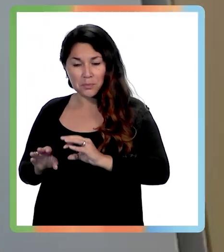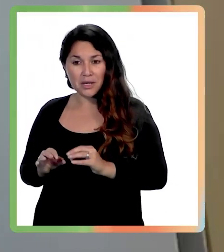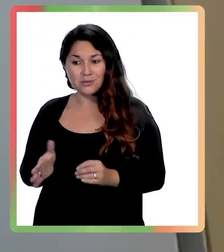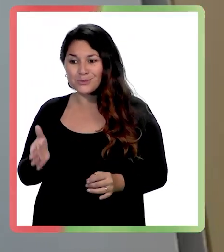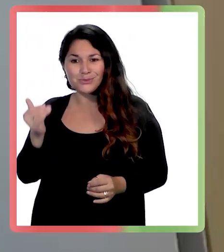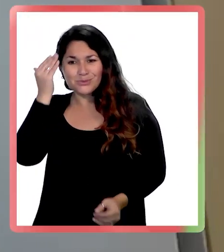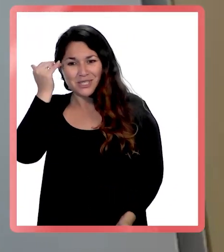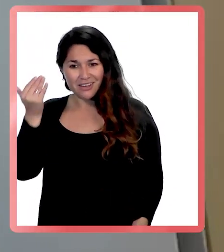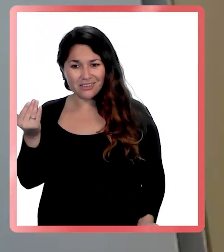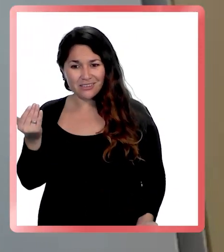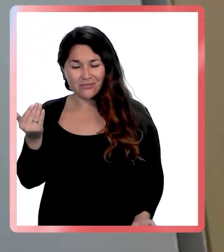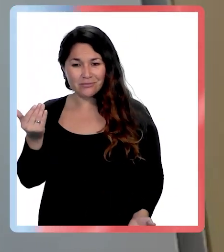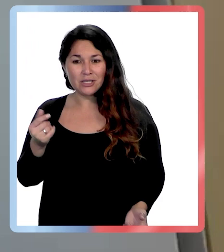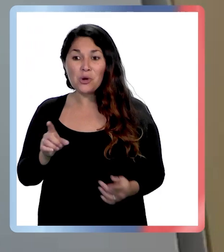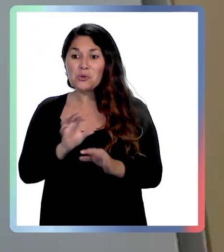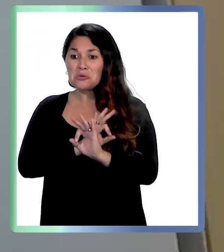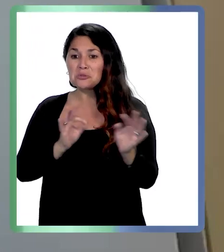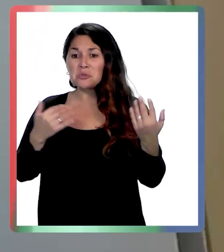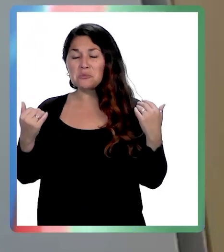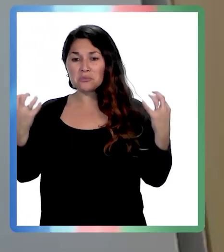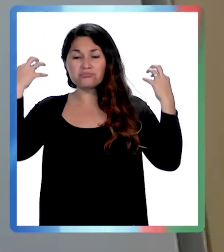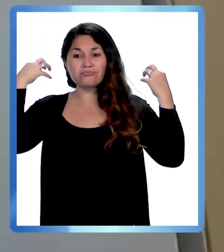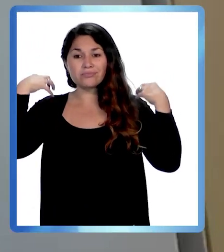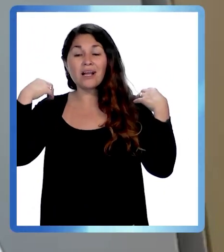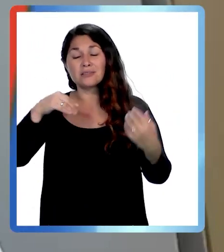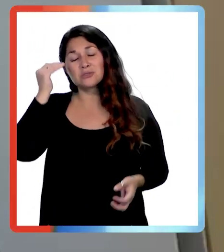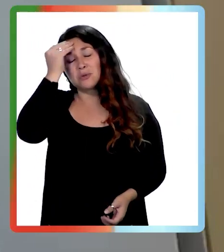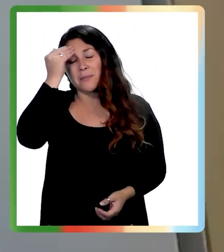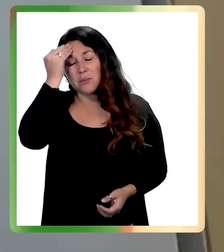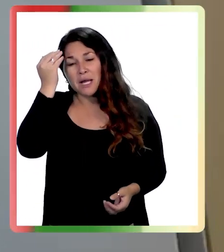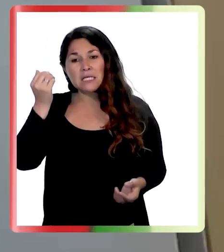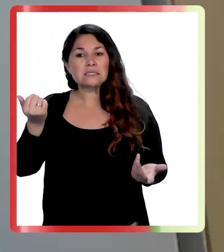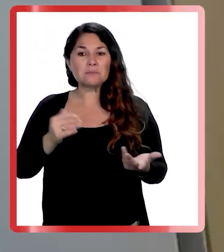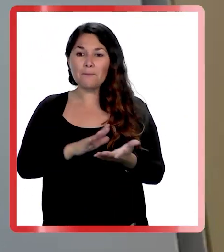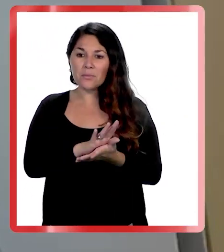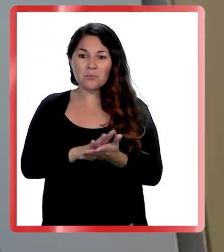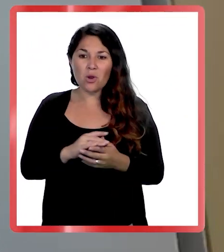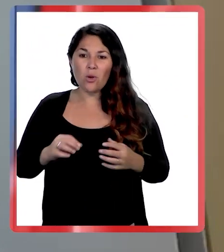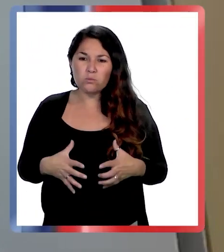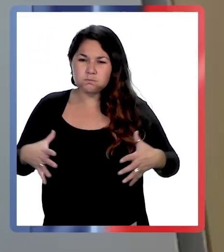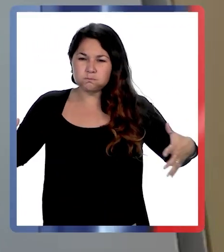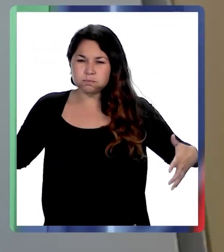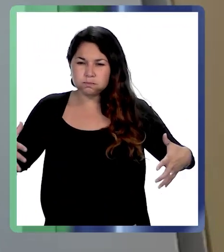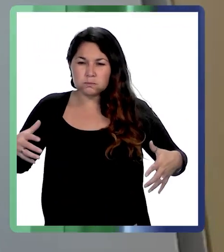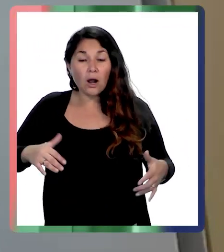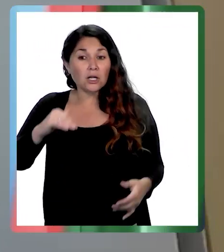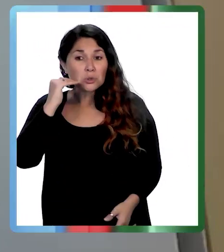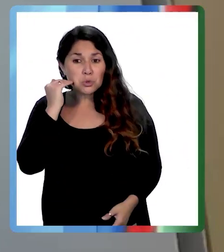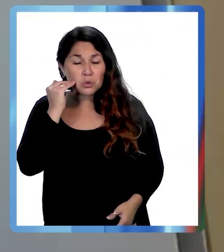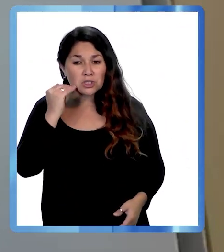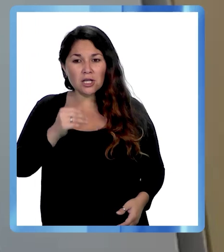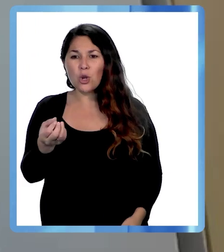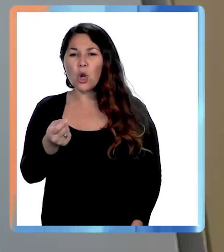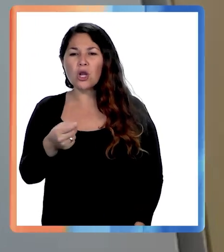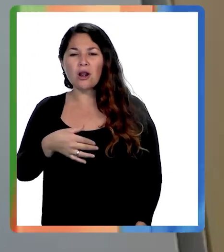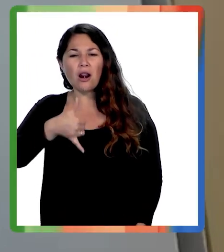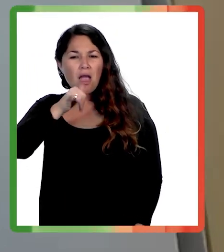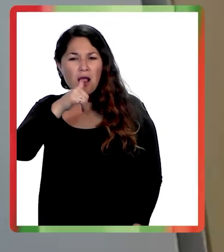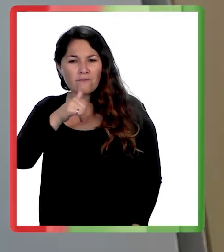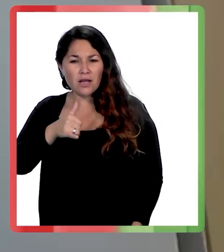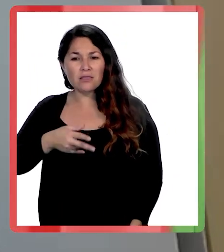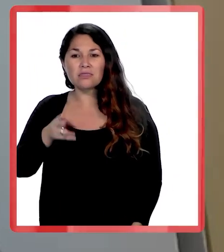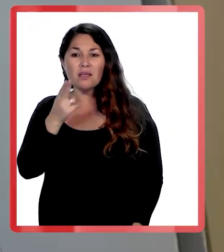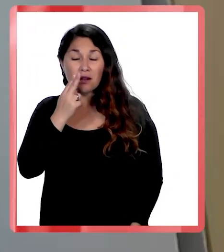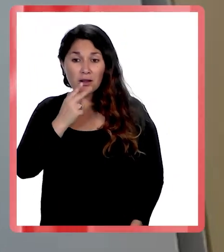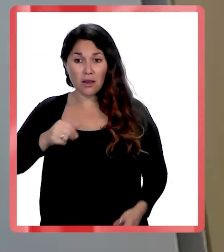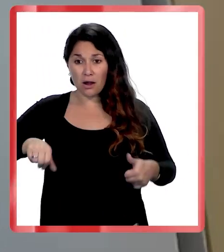nuestra población no toma carta en el asunto respecto de que es preocupante la obesidad infantil, es preocupante el alcoholismo en la adolescencia y el tabaquismo en la